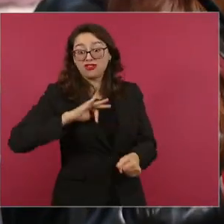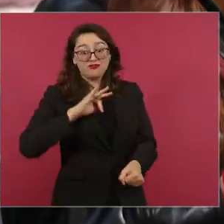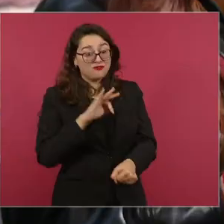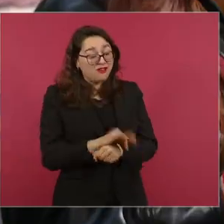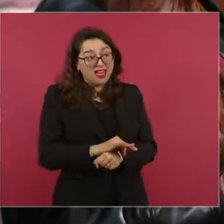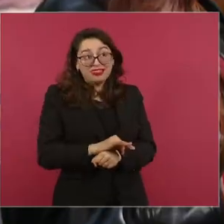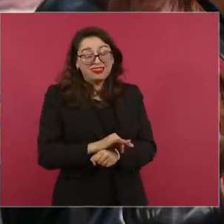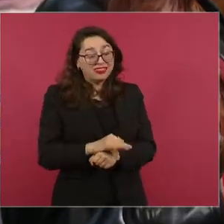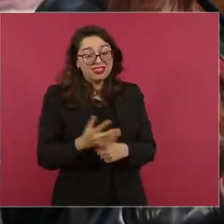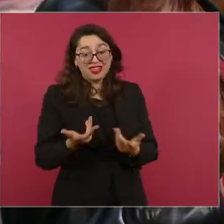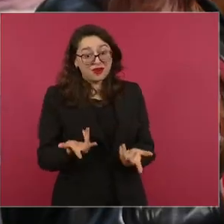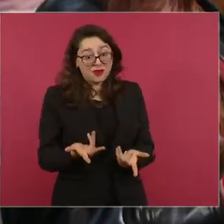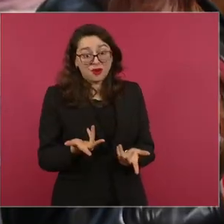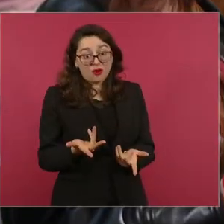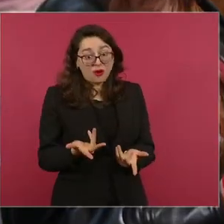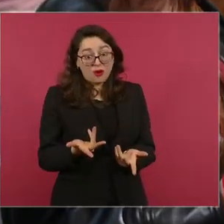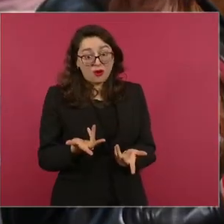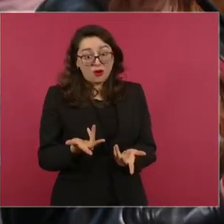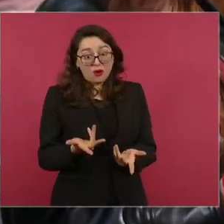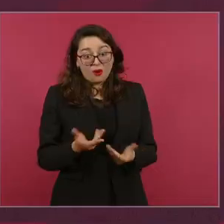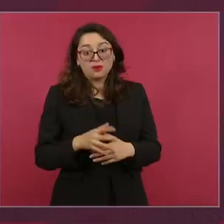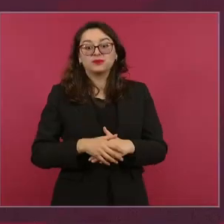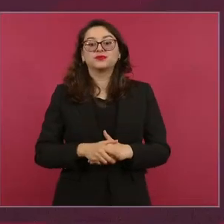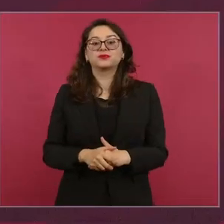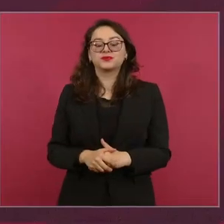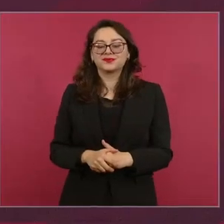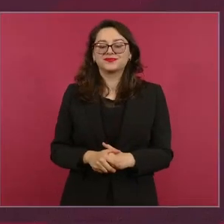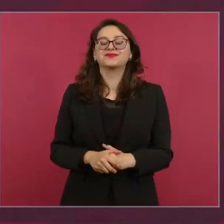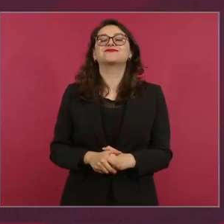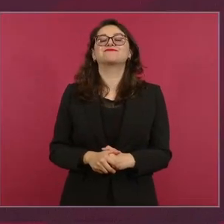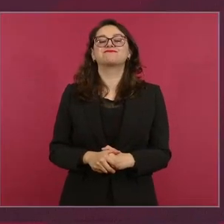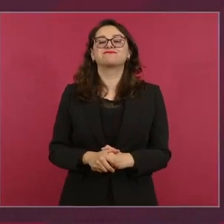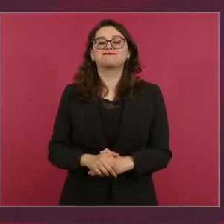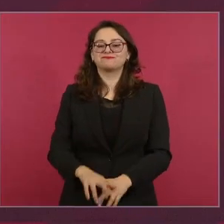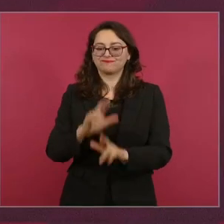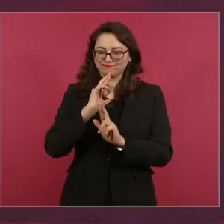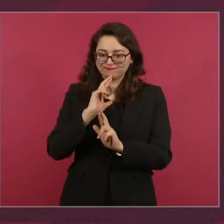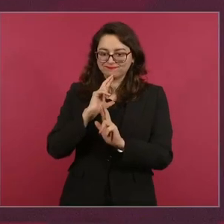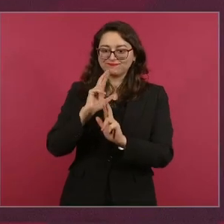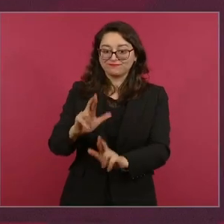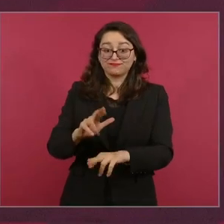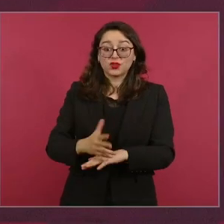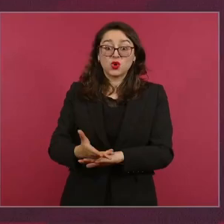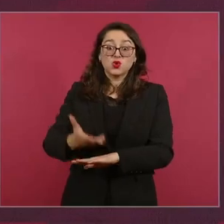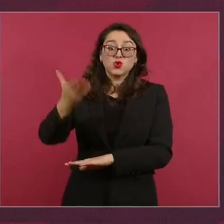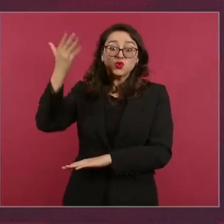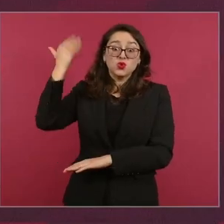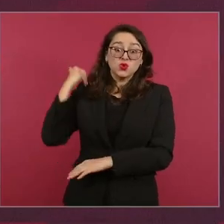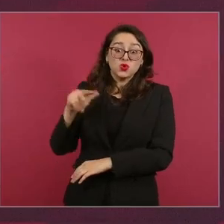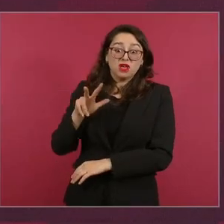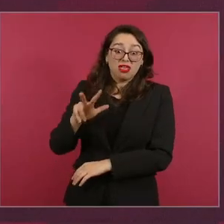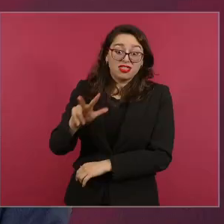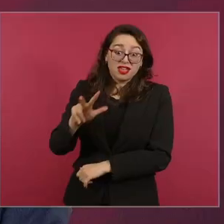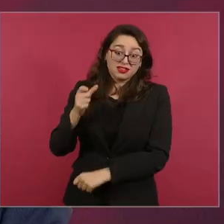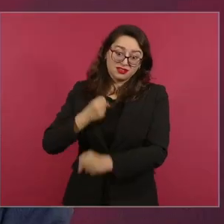millonarios con la venta de armas que vienen ilegal a México. Le contesto, hace 18 años,